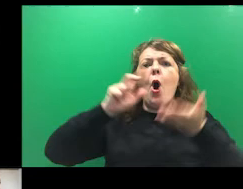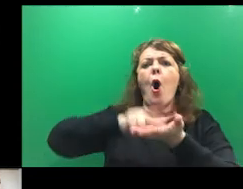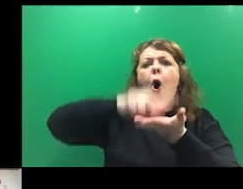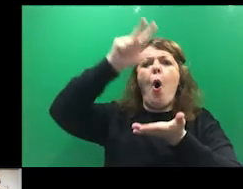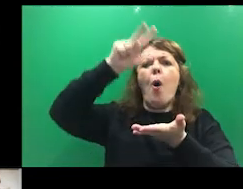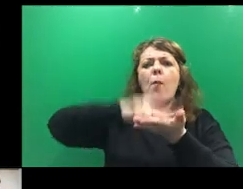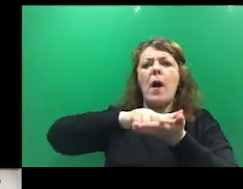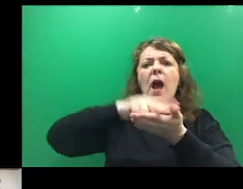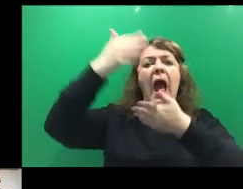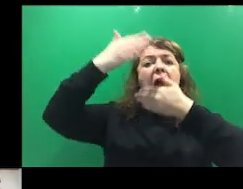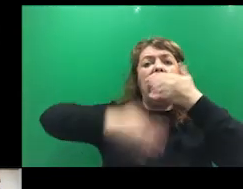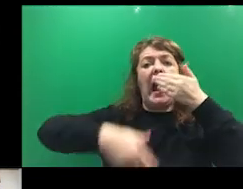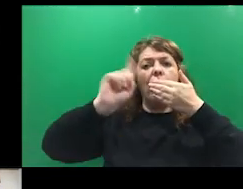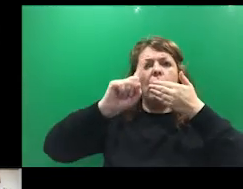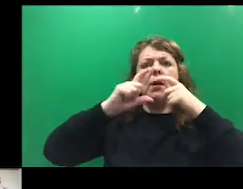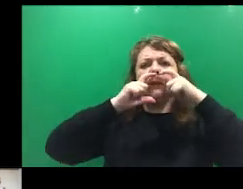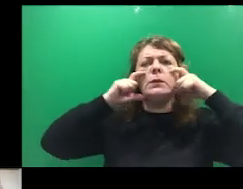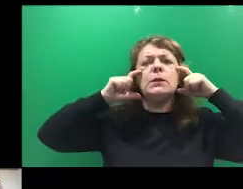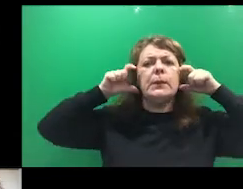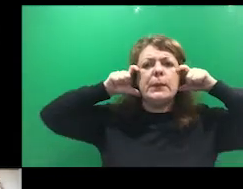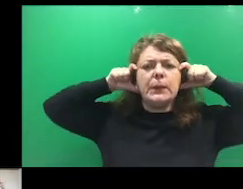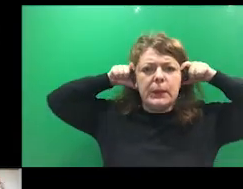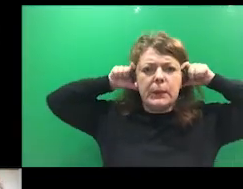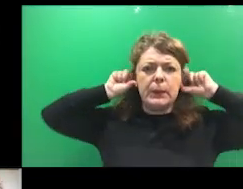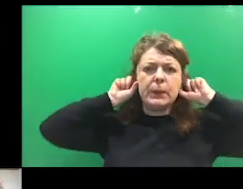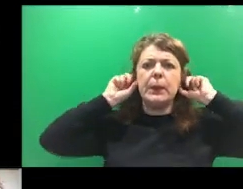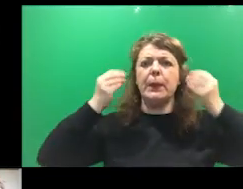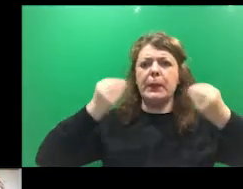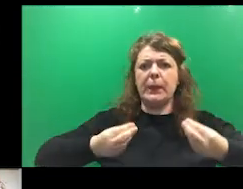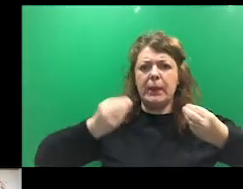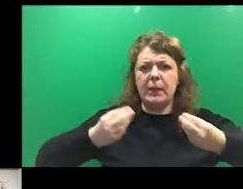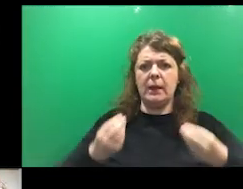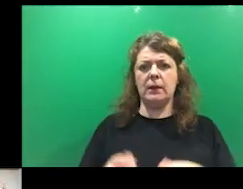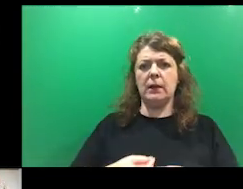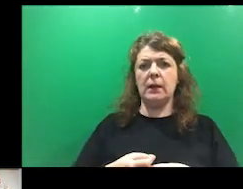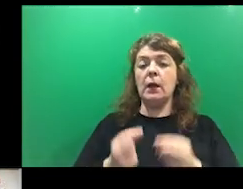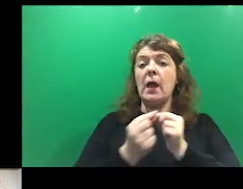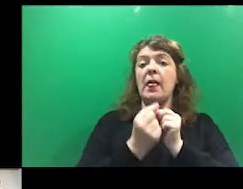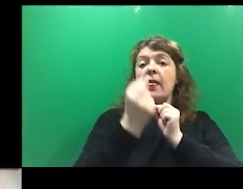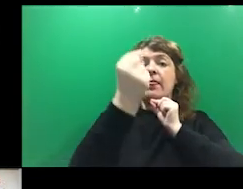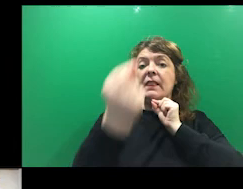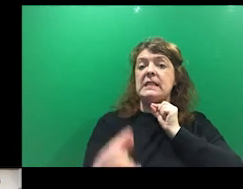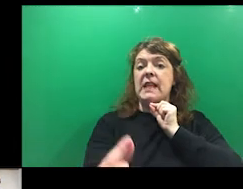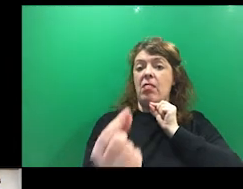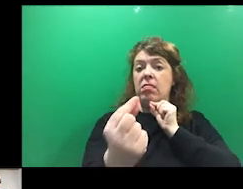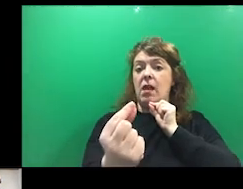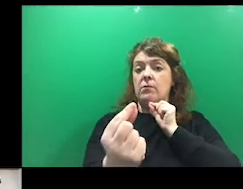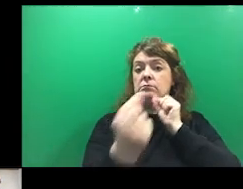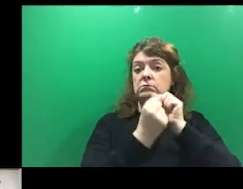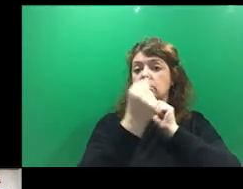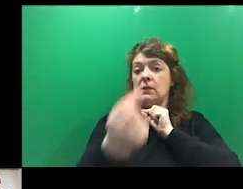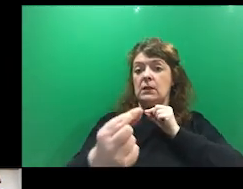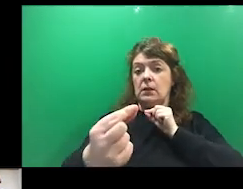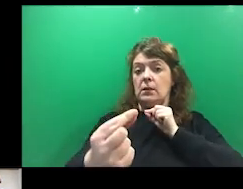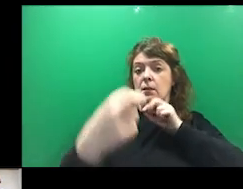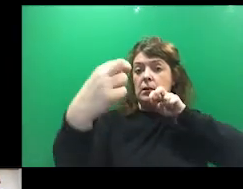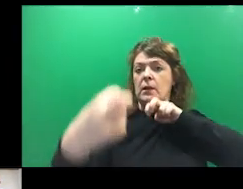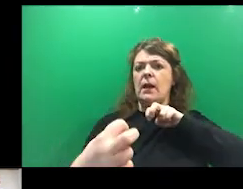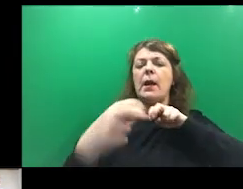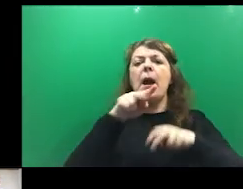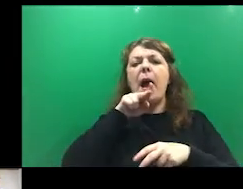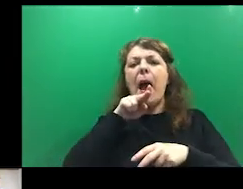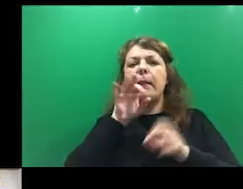Usar una mascarilla homologada, no caducada y bien ajustada. Mantener la distancia de seguridad con los